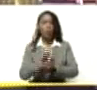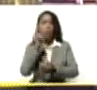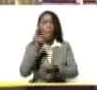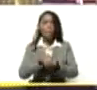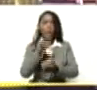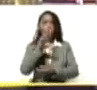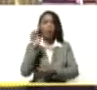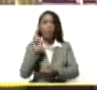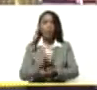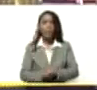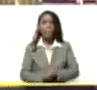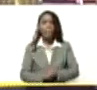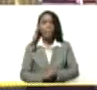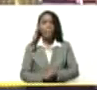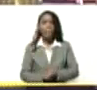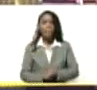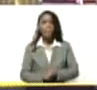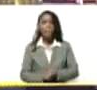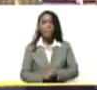2022-2030,